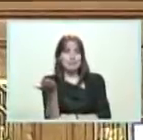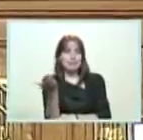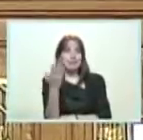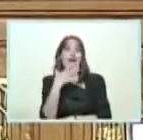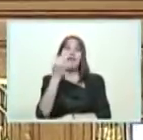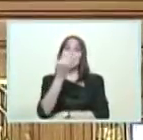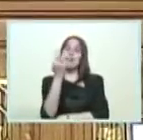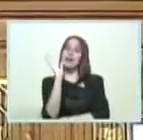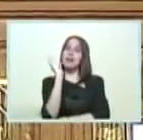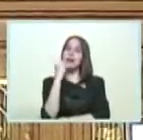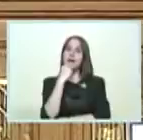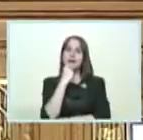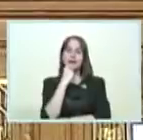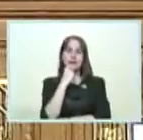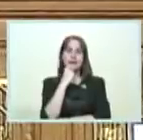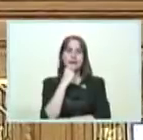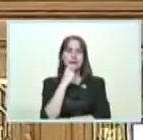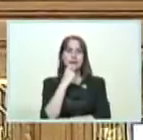Lo digo porque es verdad.